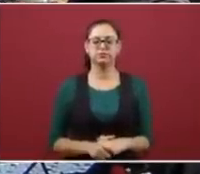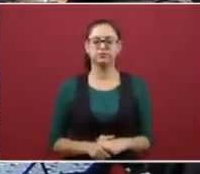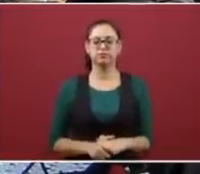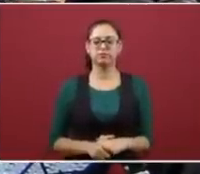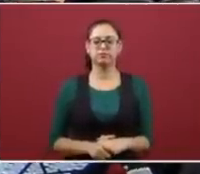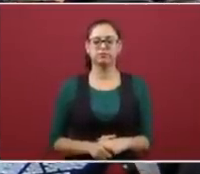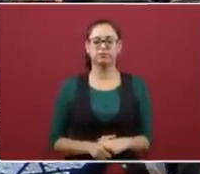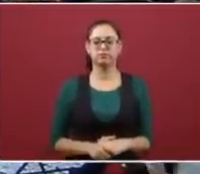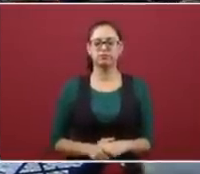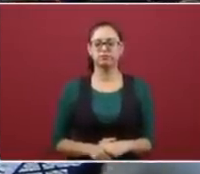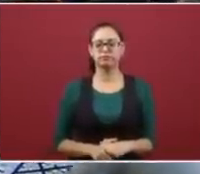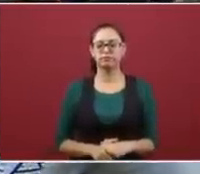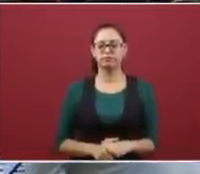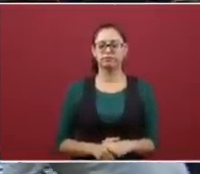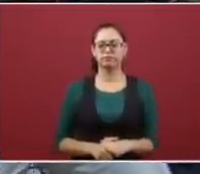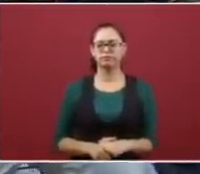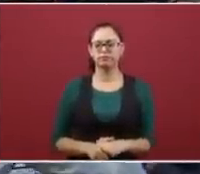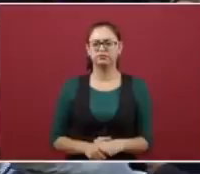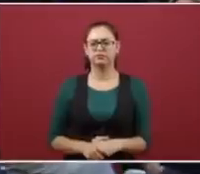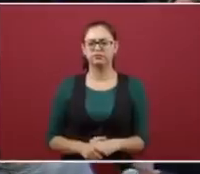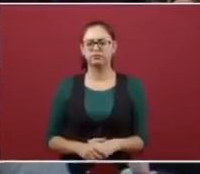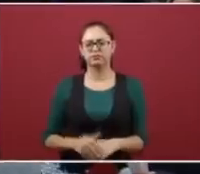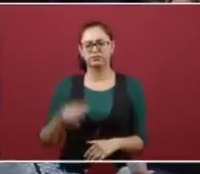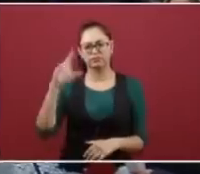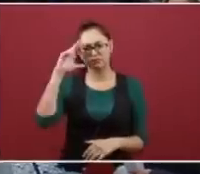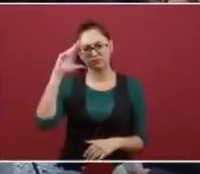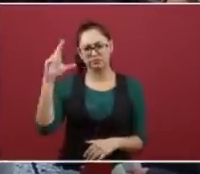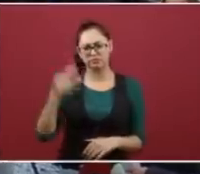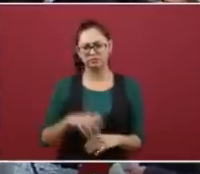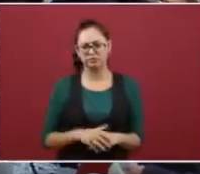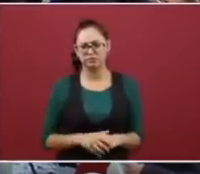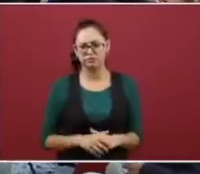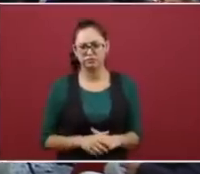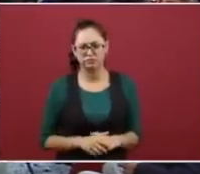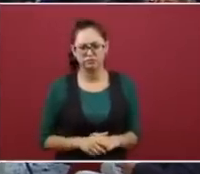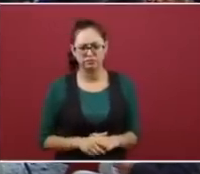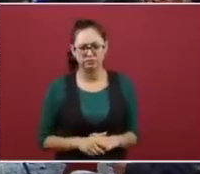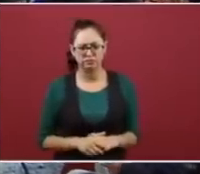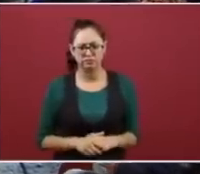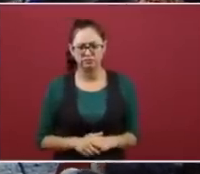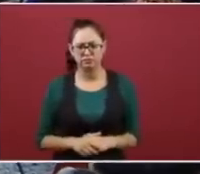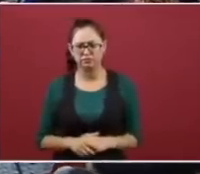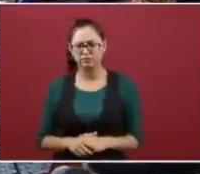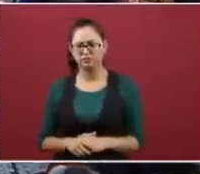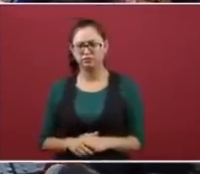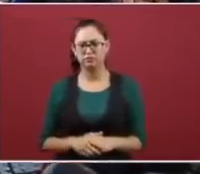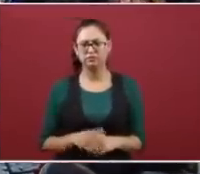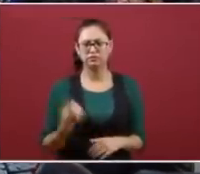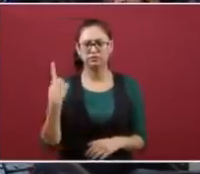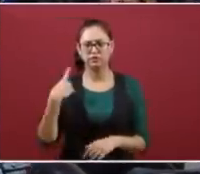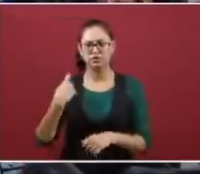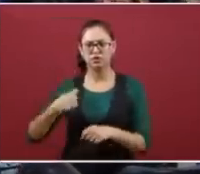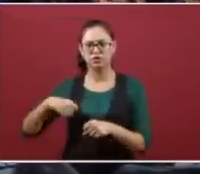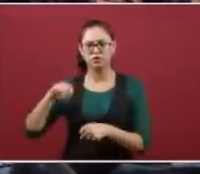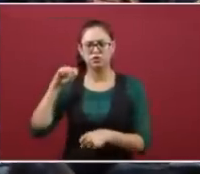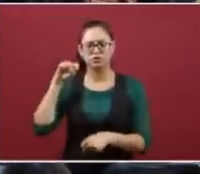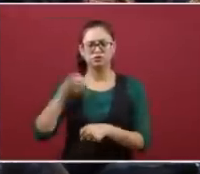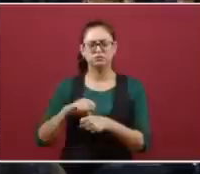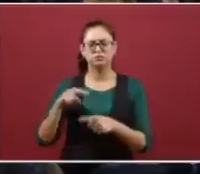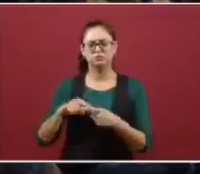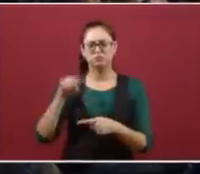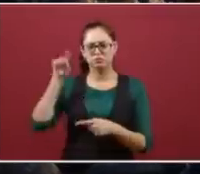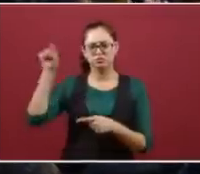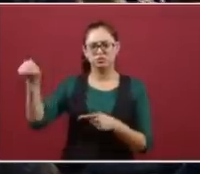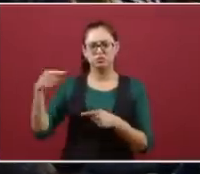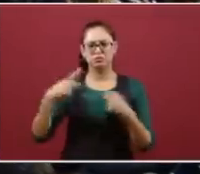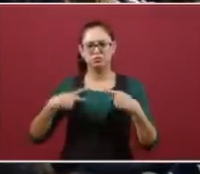hola soy amelie green con veis estaba en reynosa la semana pasada escuché muchas historias de inmigrantes que dijeron que